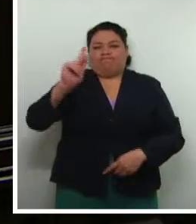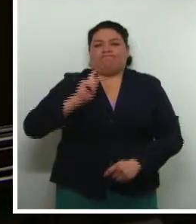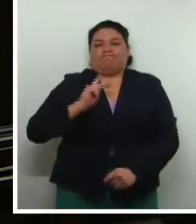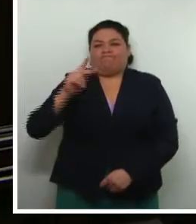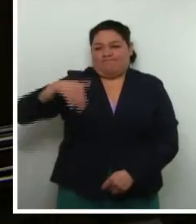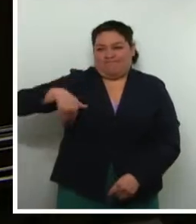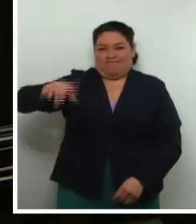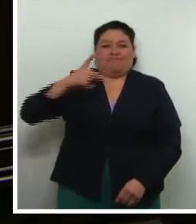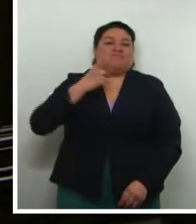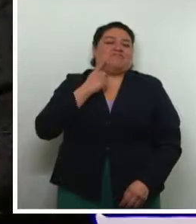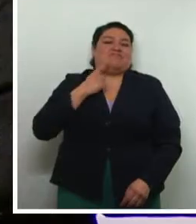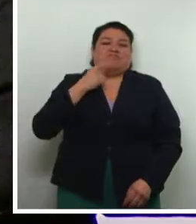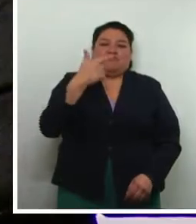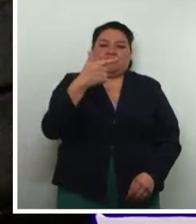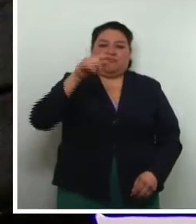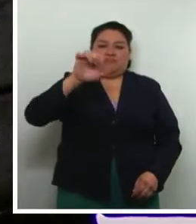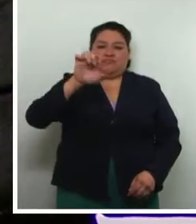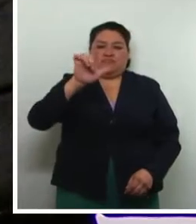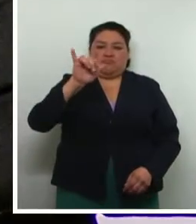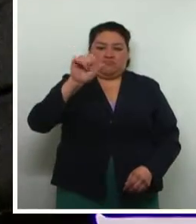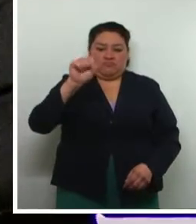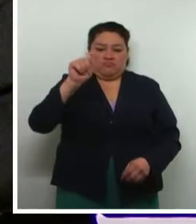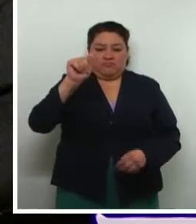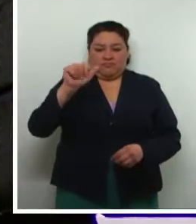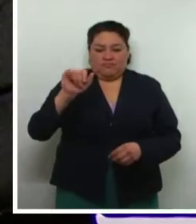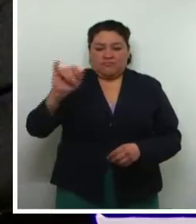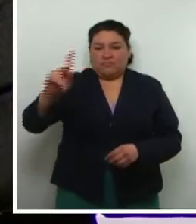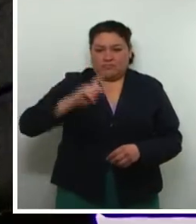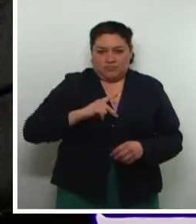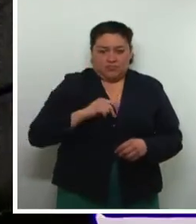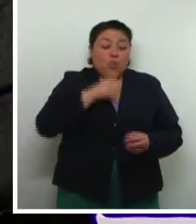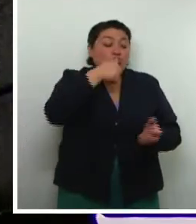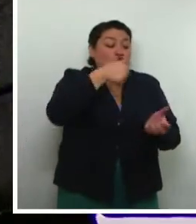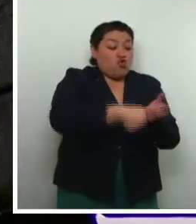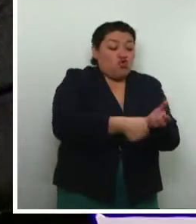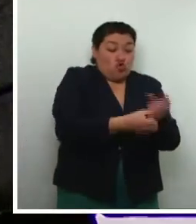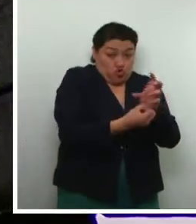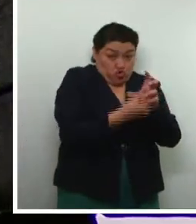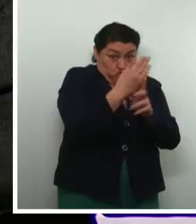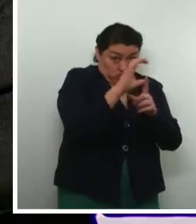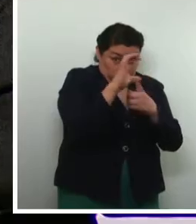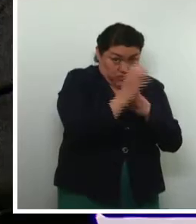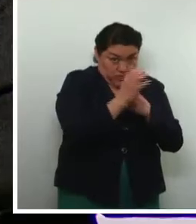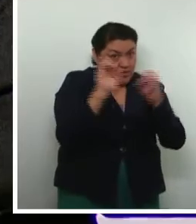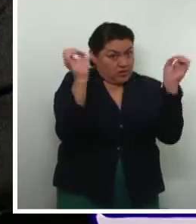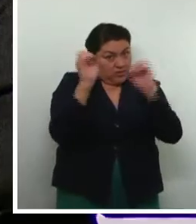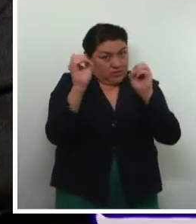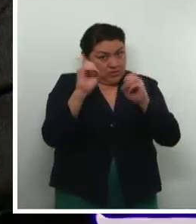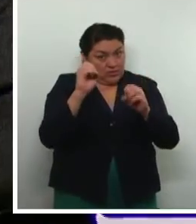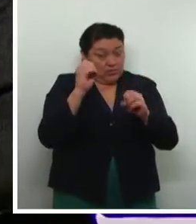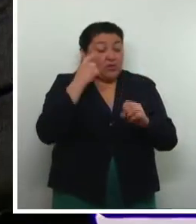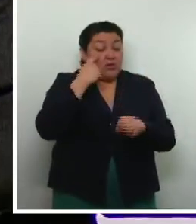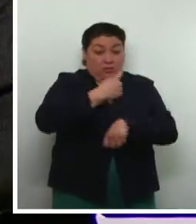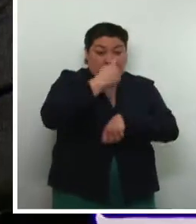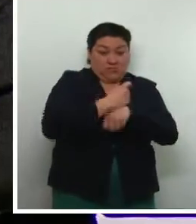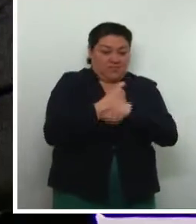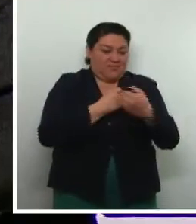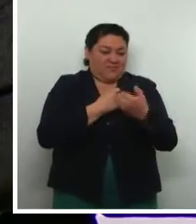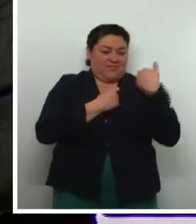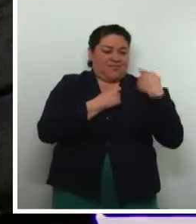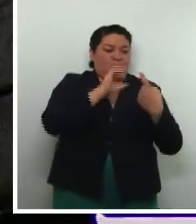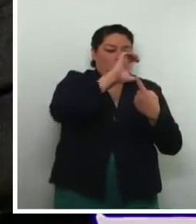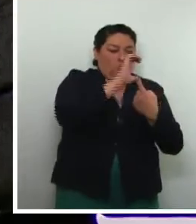del diputado Gelista de que no se trata de un nuevo dictamen. El dictamen que prevalece en esta discusión es el que presentó